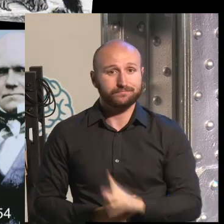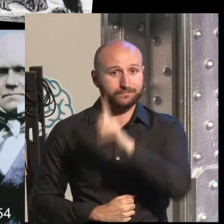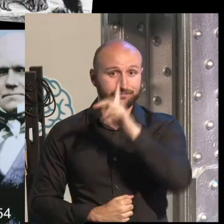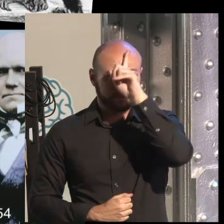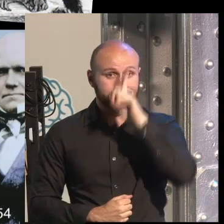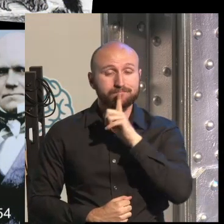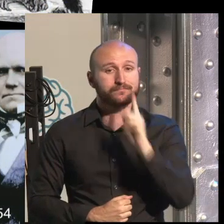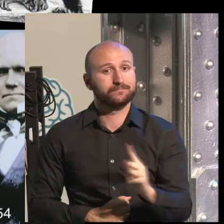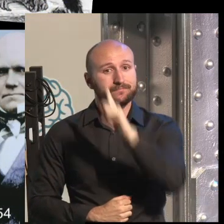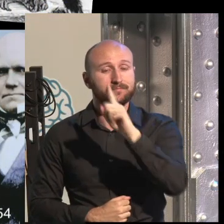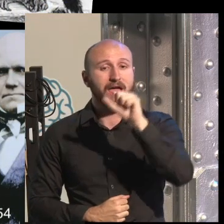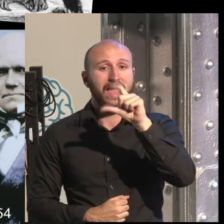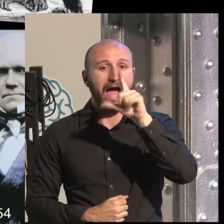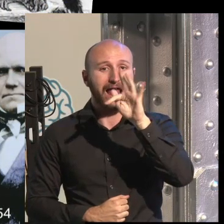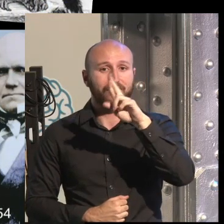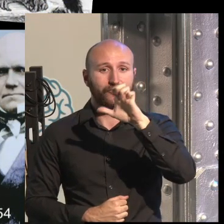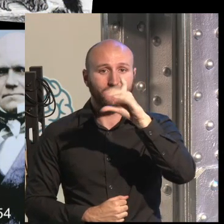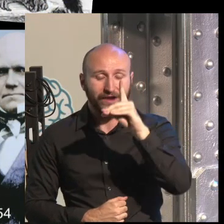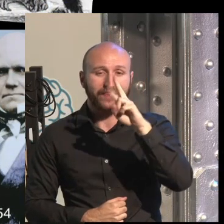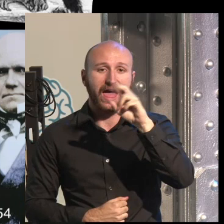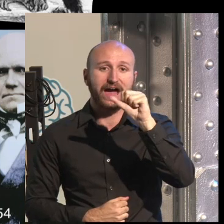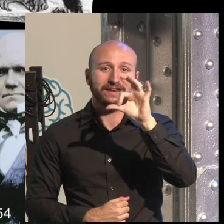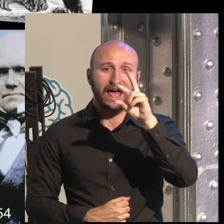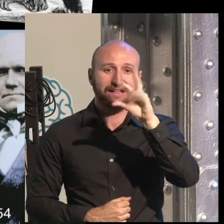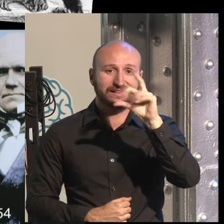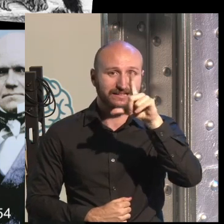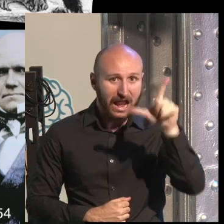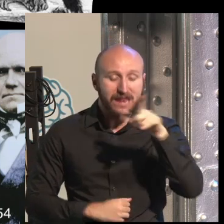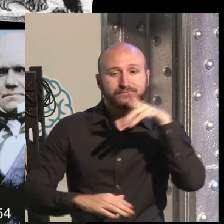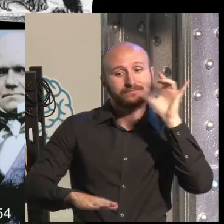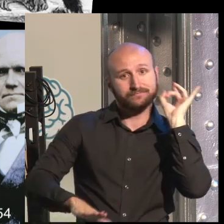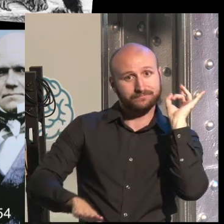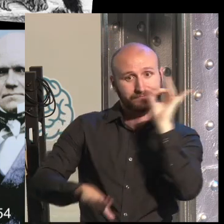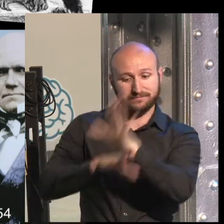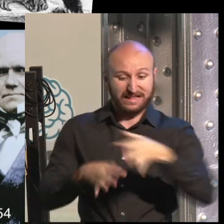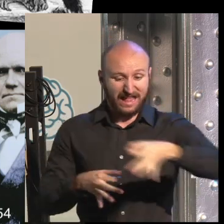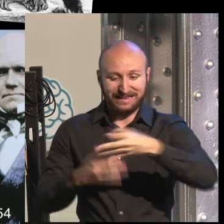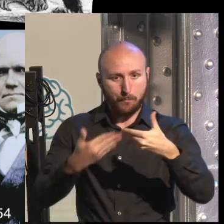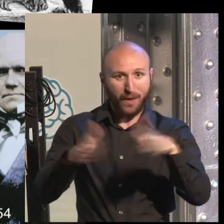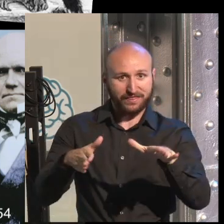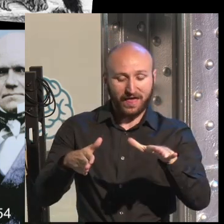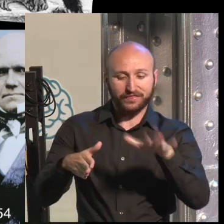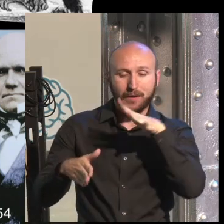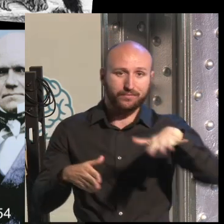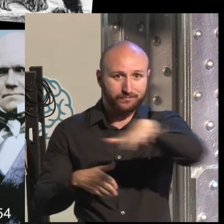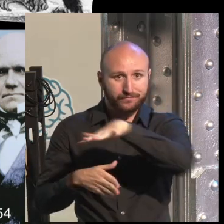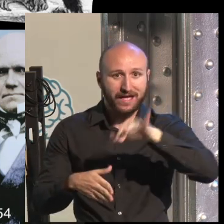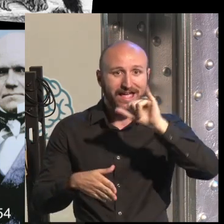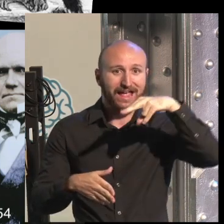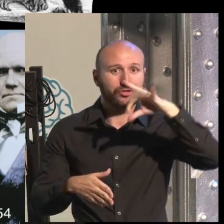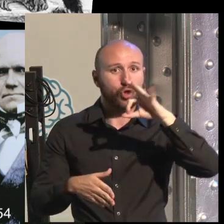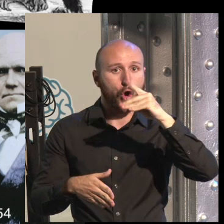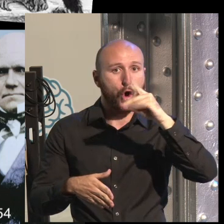Uno de ellos, el Alfred Russel Wallace, envió una carta desde una isla perdida de las Molucas en